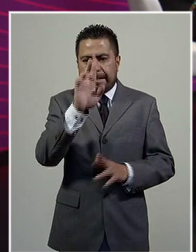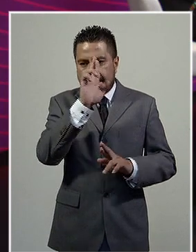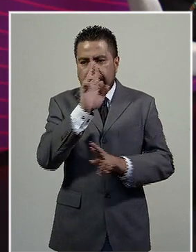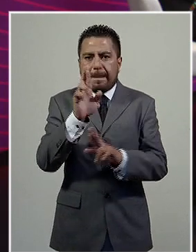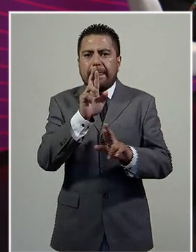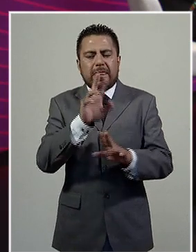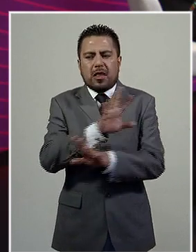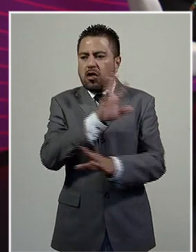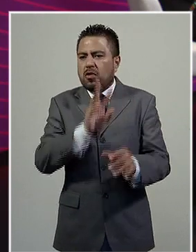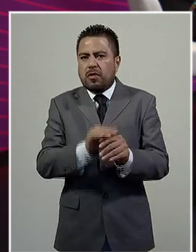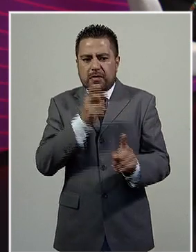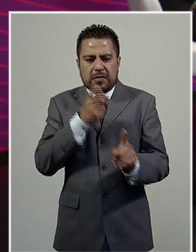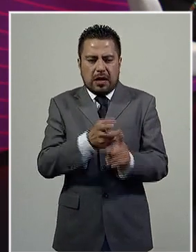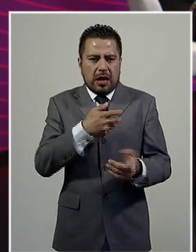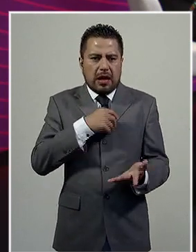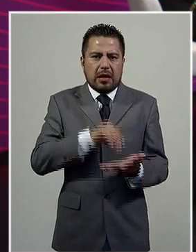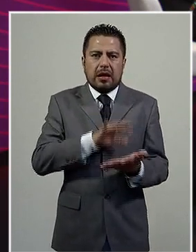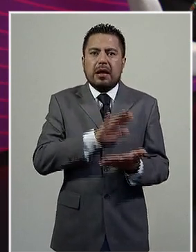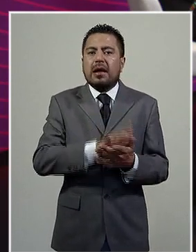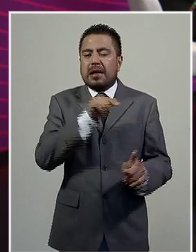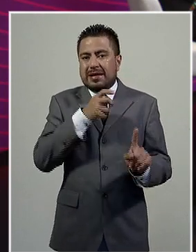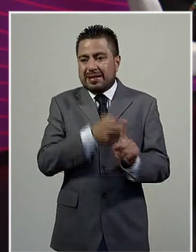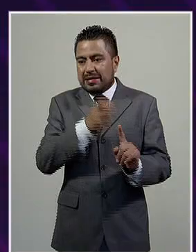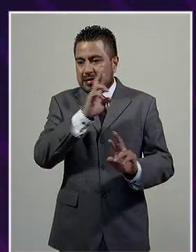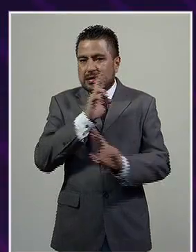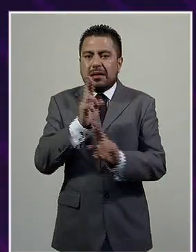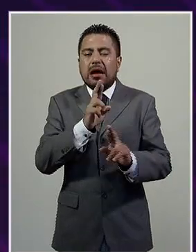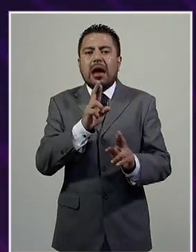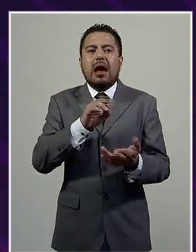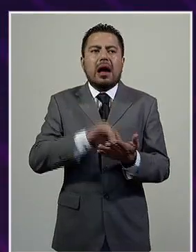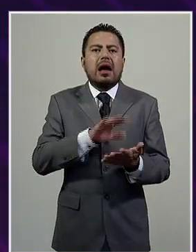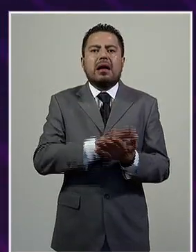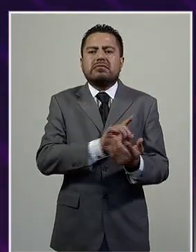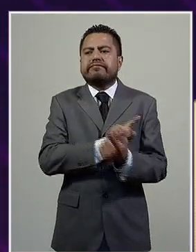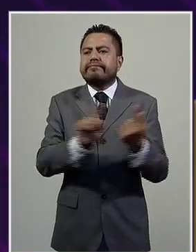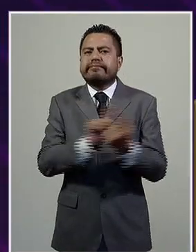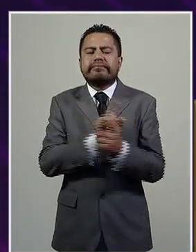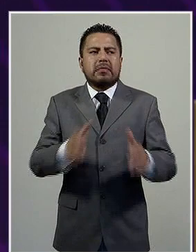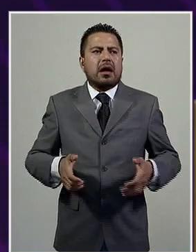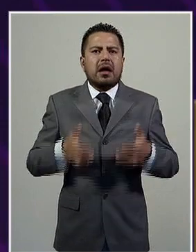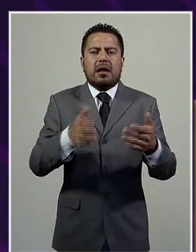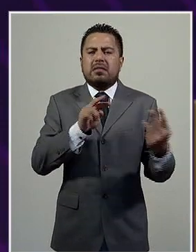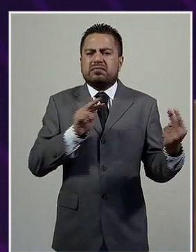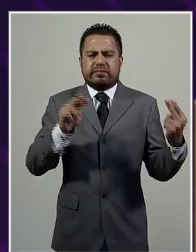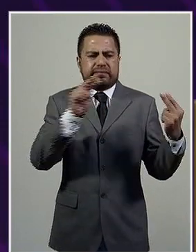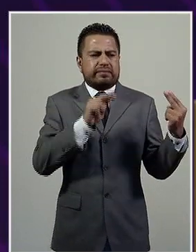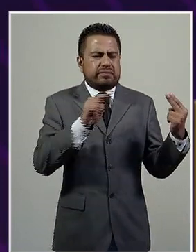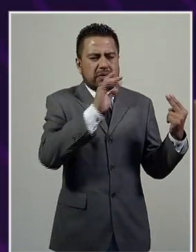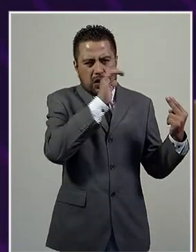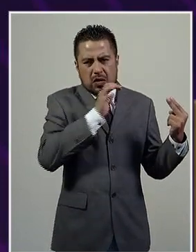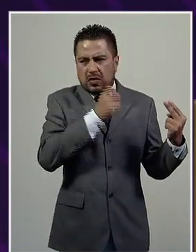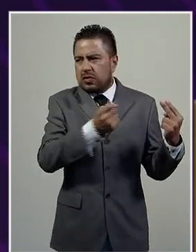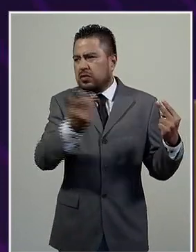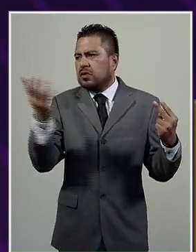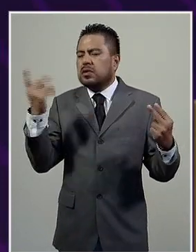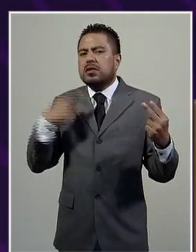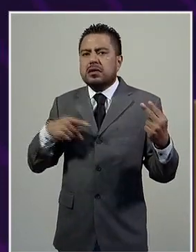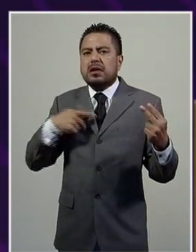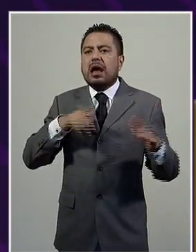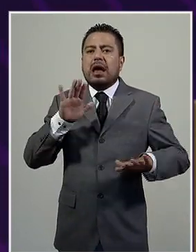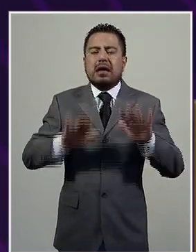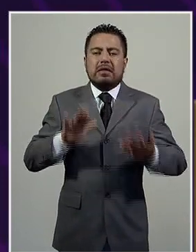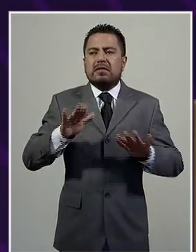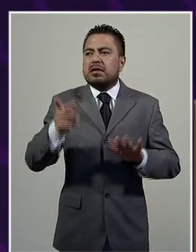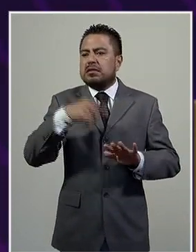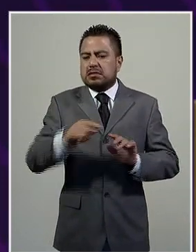está todo. Entonces, en este respeto, claro que te encuentras en la calle con miradas, pues por ahí curiosas, ¿no? Pero claro, si una